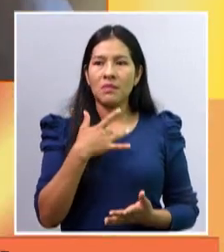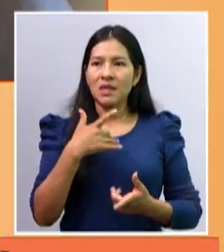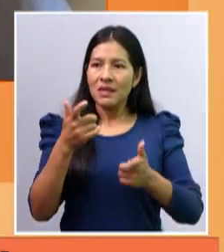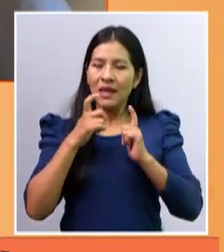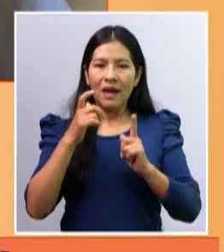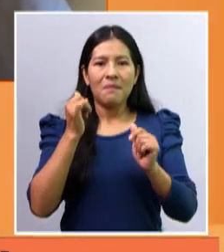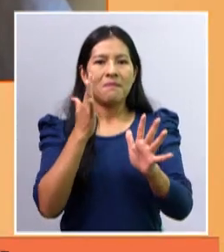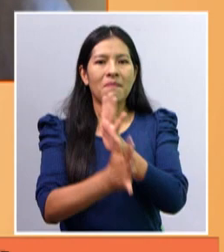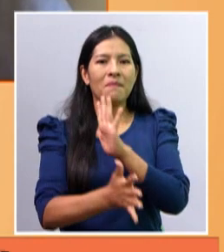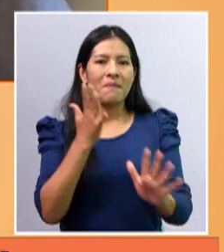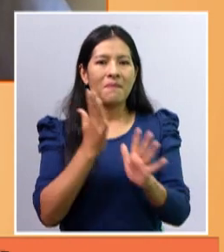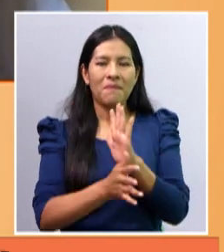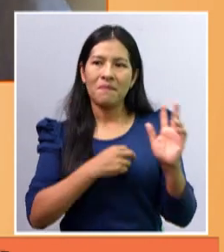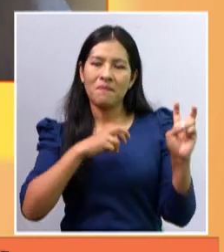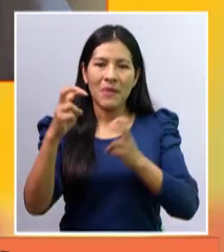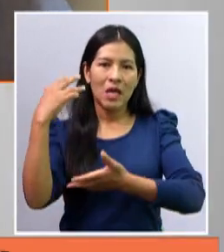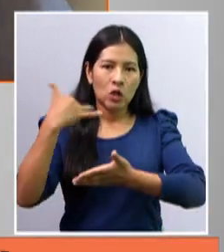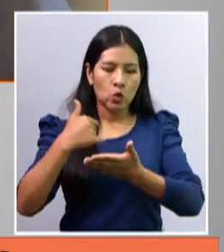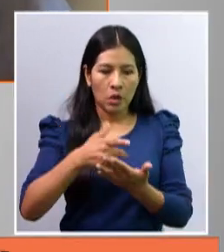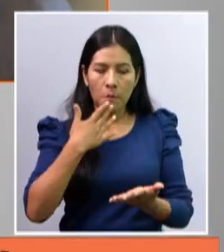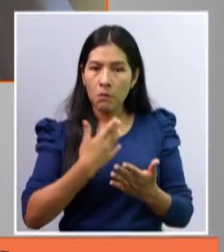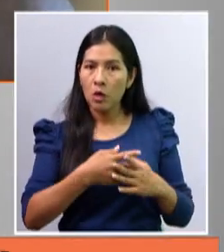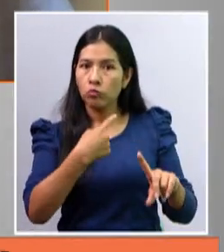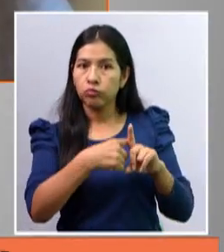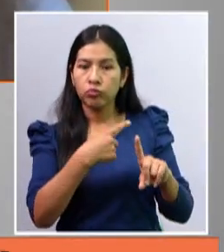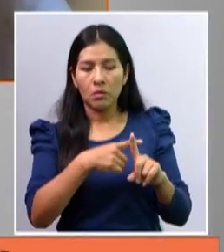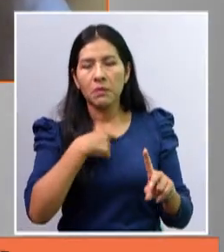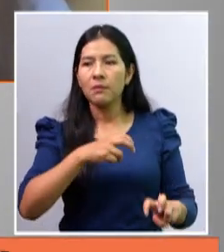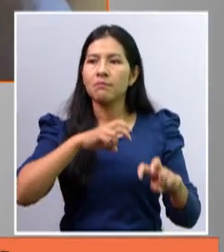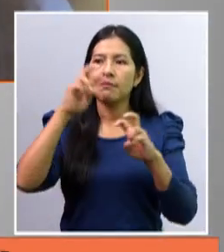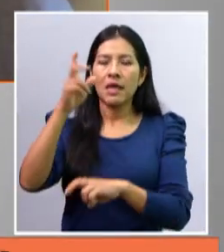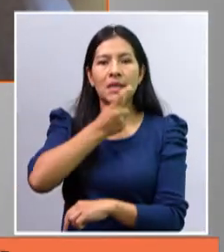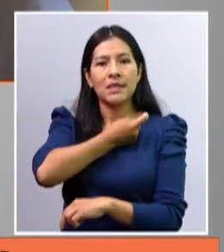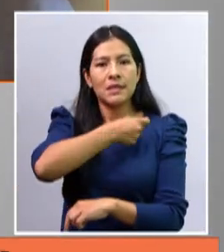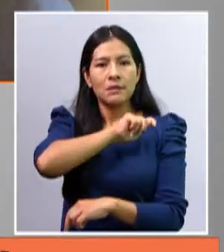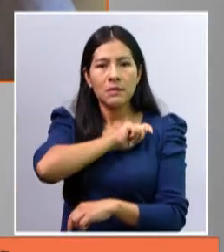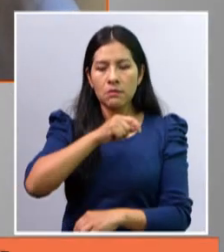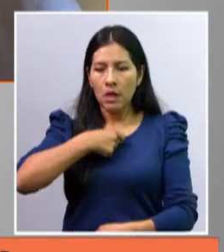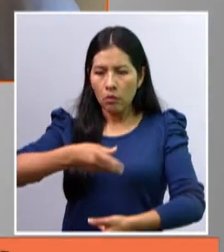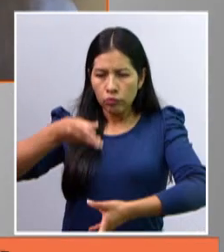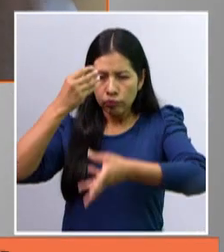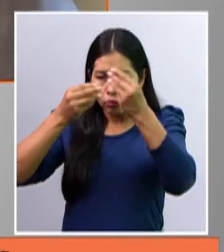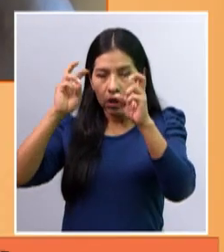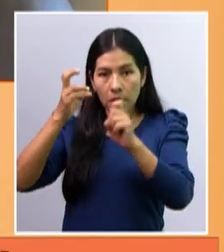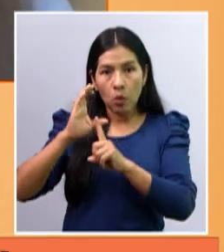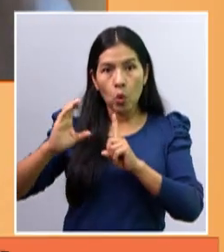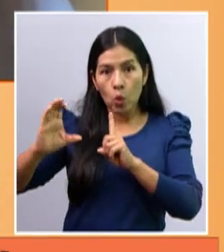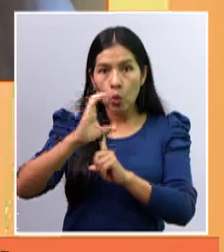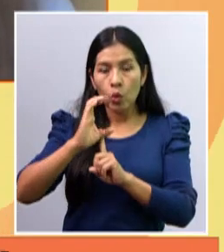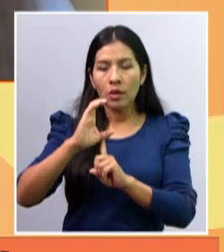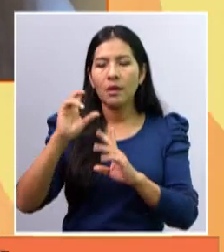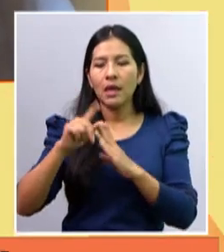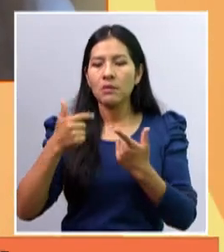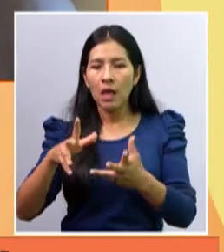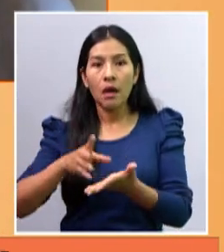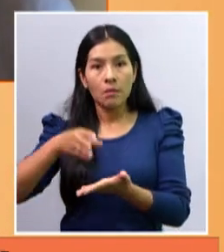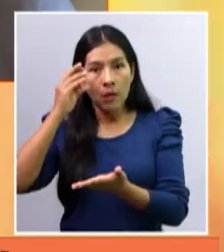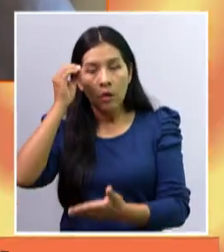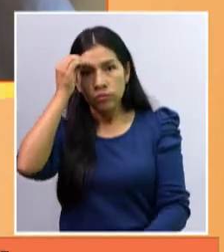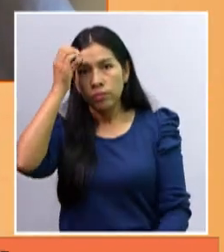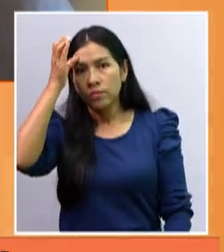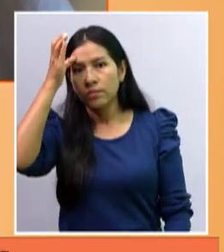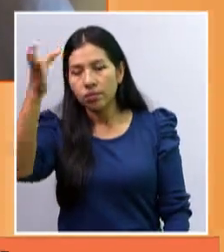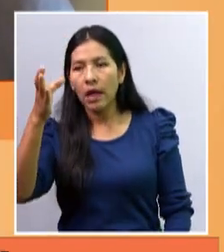beca de excelencia académica irme a España hacer una maestría en gestión cultural y ahí está realmente la